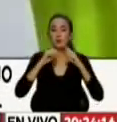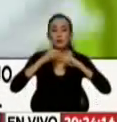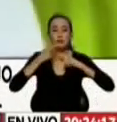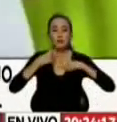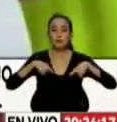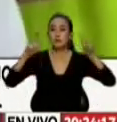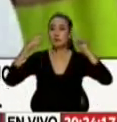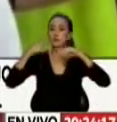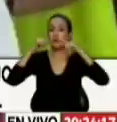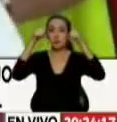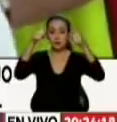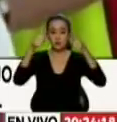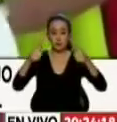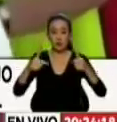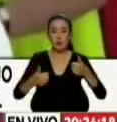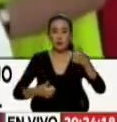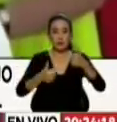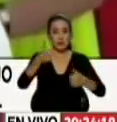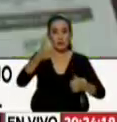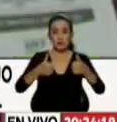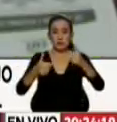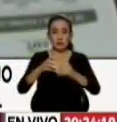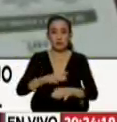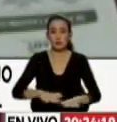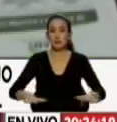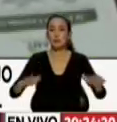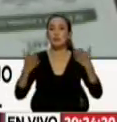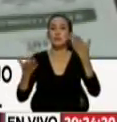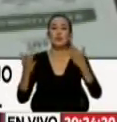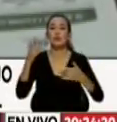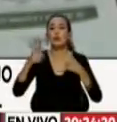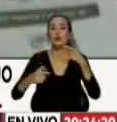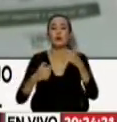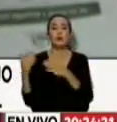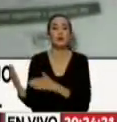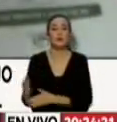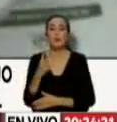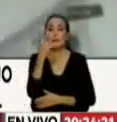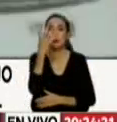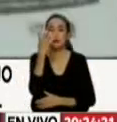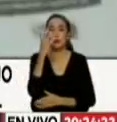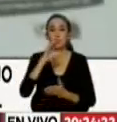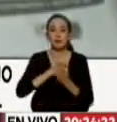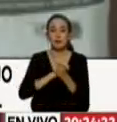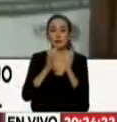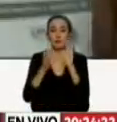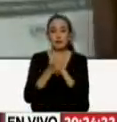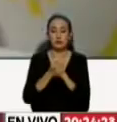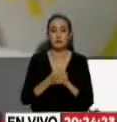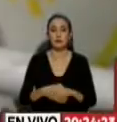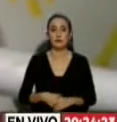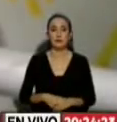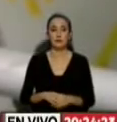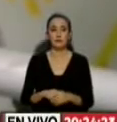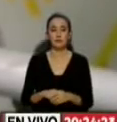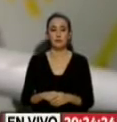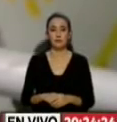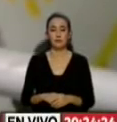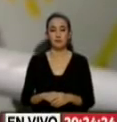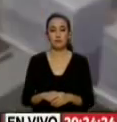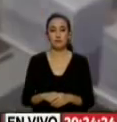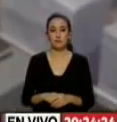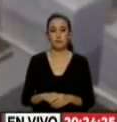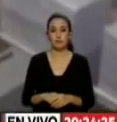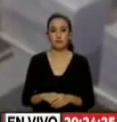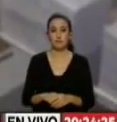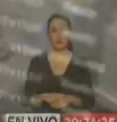de candidatos al Consejo de Participación Ciudadana y Control Social se realizará el 14 de noviembre de 2018. Valeria Villarroel,